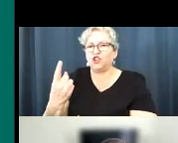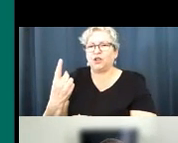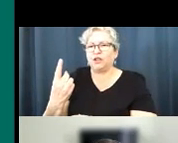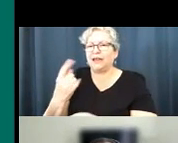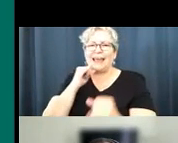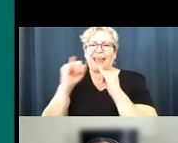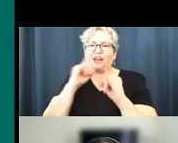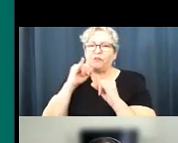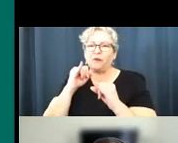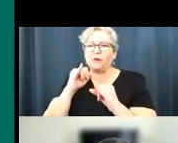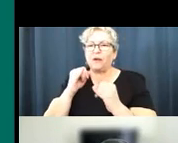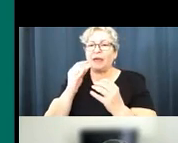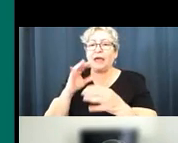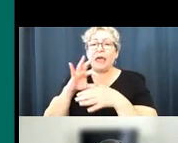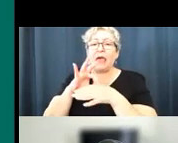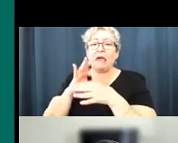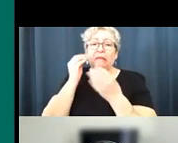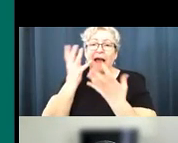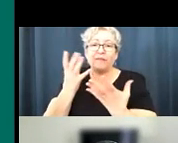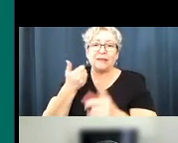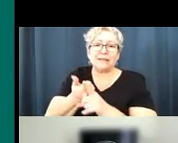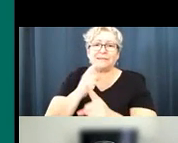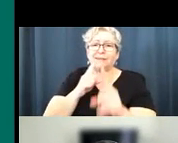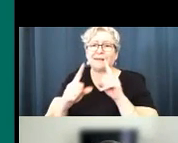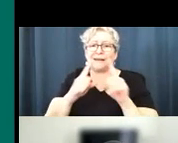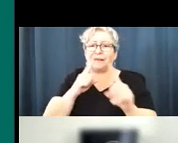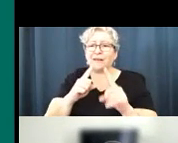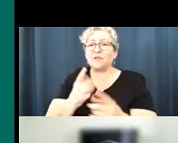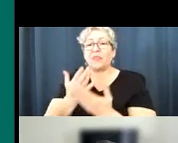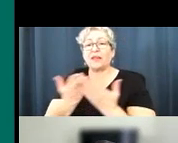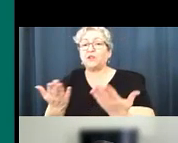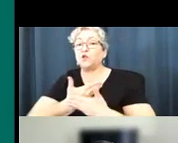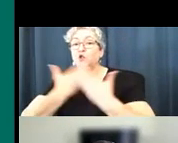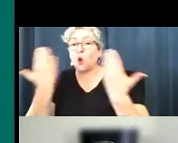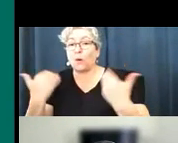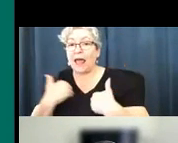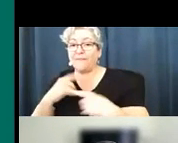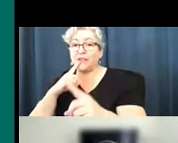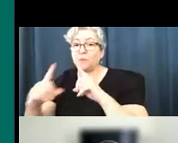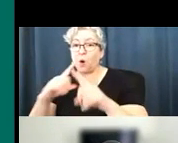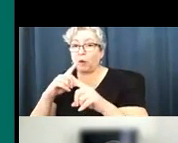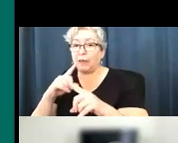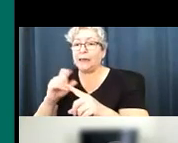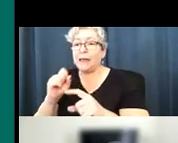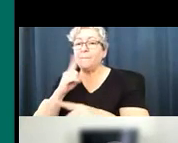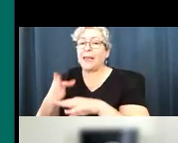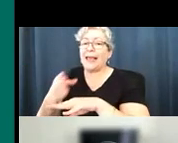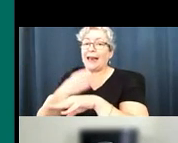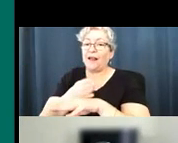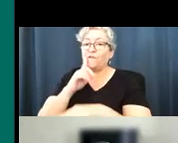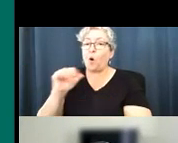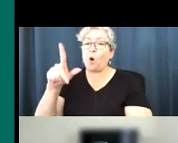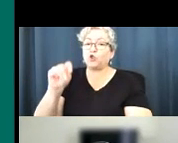porque es una entrevista. Y el contenido es lo que están hablando. Las cosas que no tienen contenido hablado, pues se puede